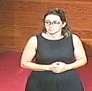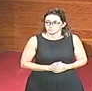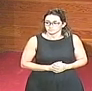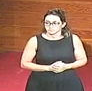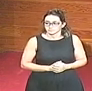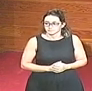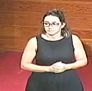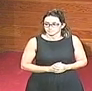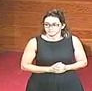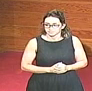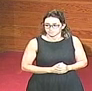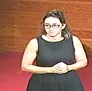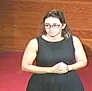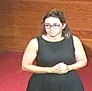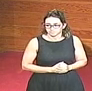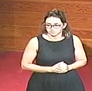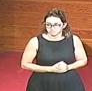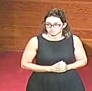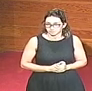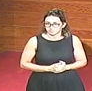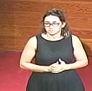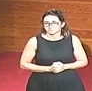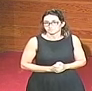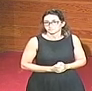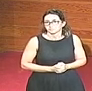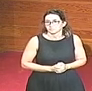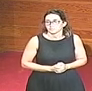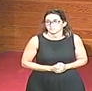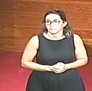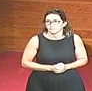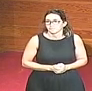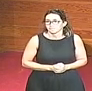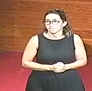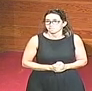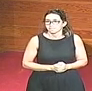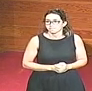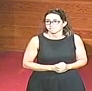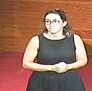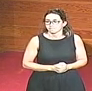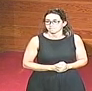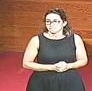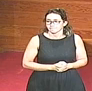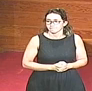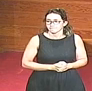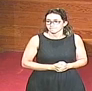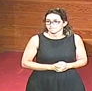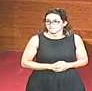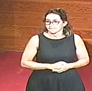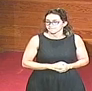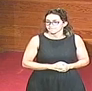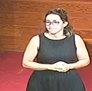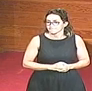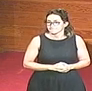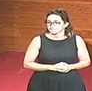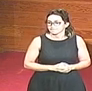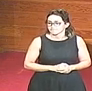Radio Nederlandesen eman dira besteak beste. 2012an Hablan los chinos historias reales para entender a la futura